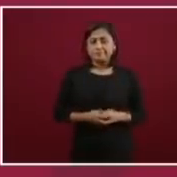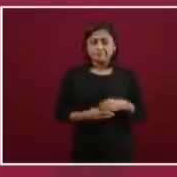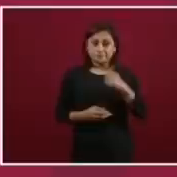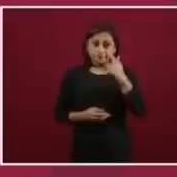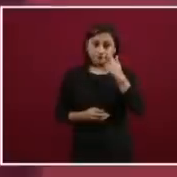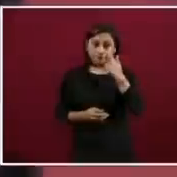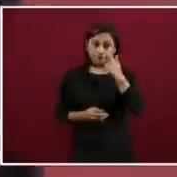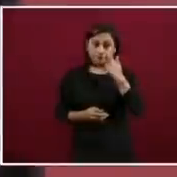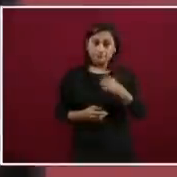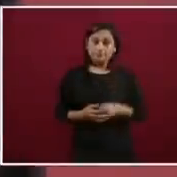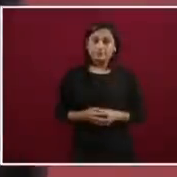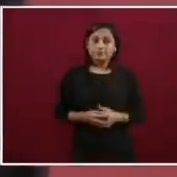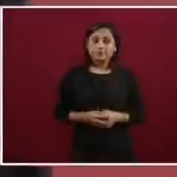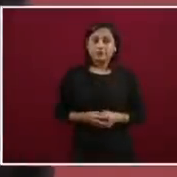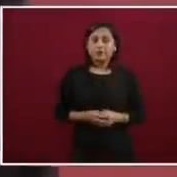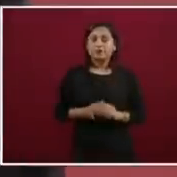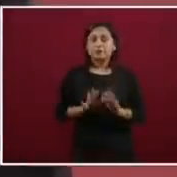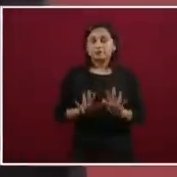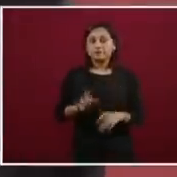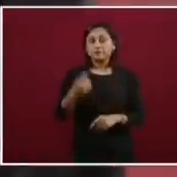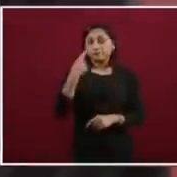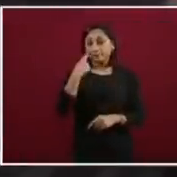yo respeto muchísimo